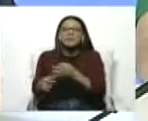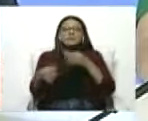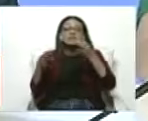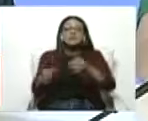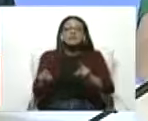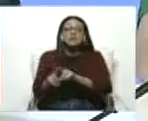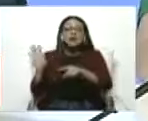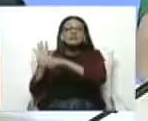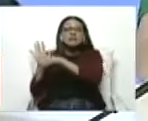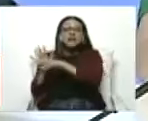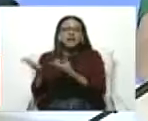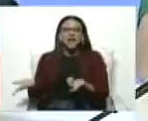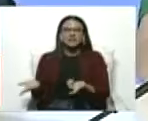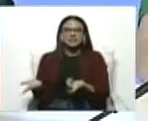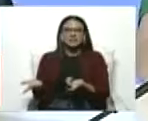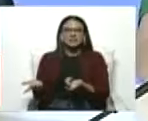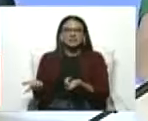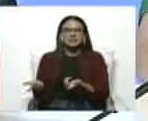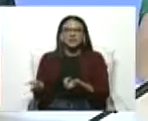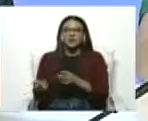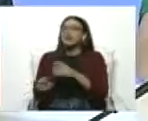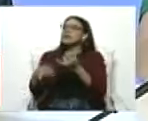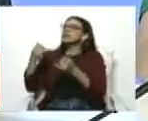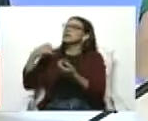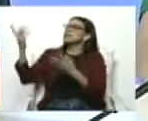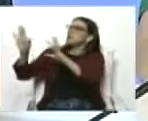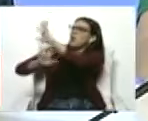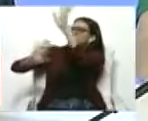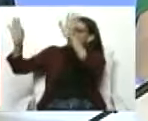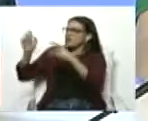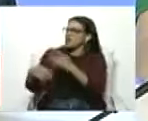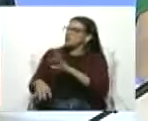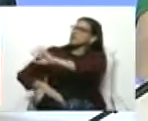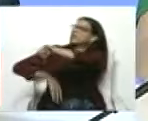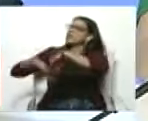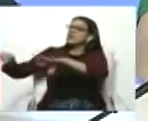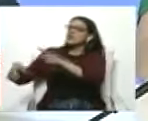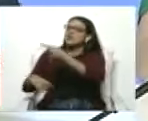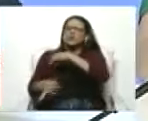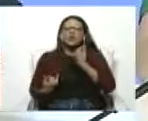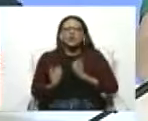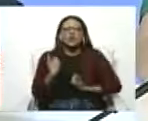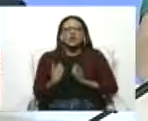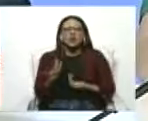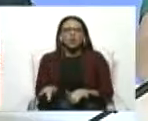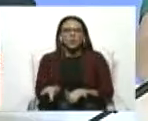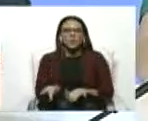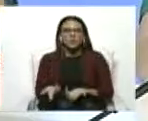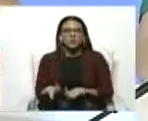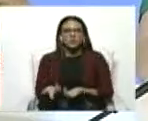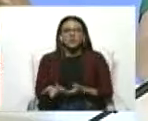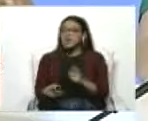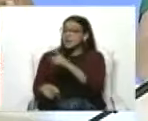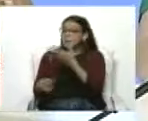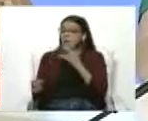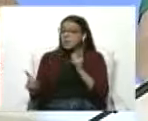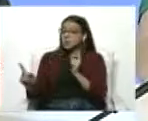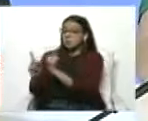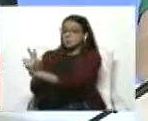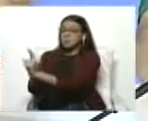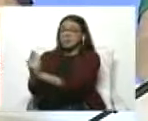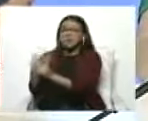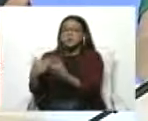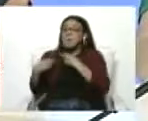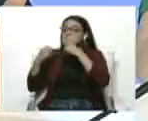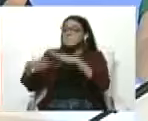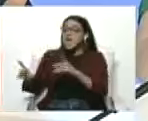Te están llamando y lo sacan. Te están llamando atrás y cuando va a ver, no, ya no hay puesto. El que va para Villa, pierde su